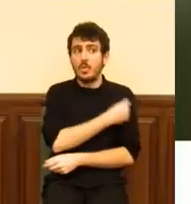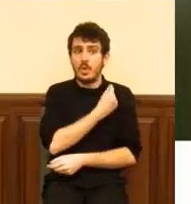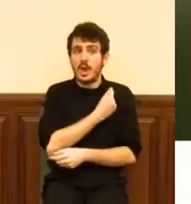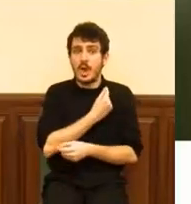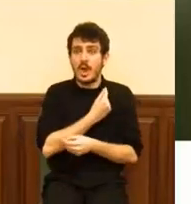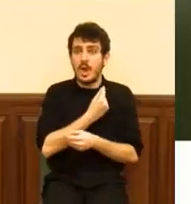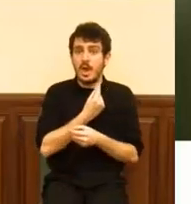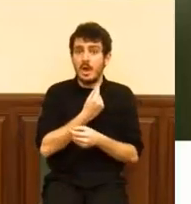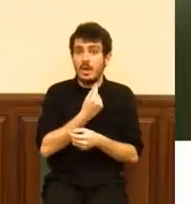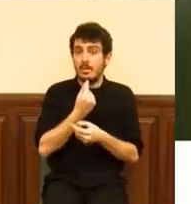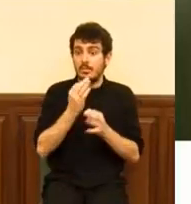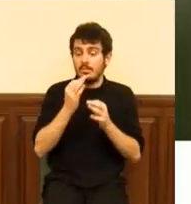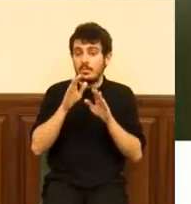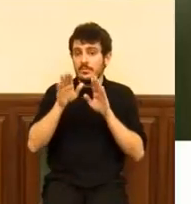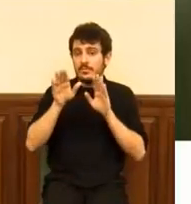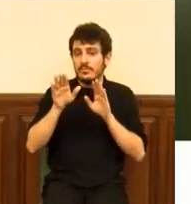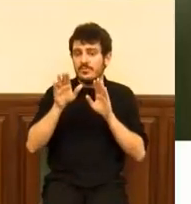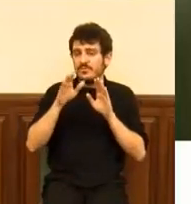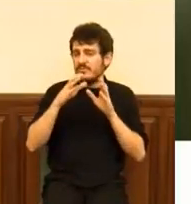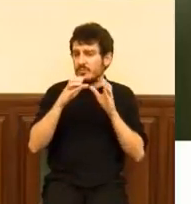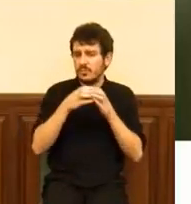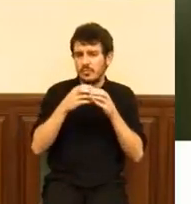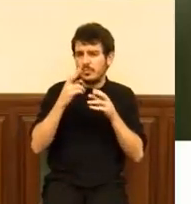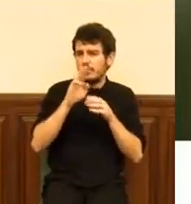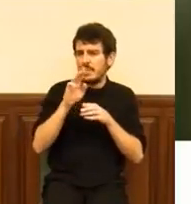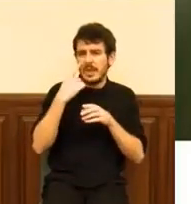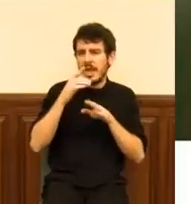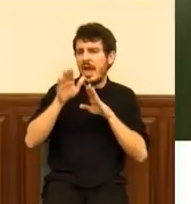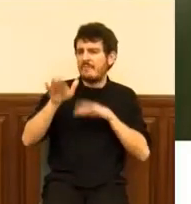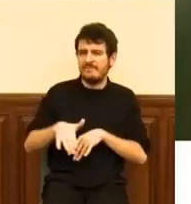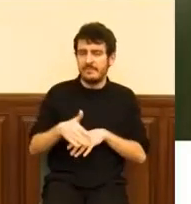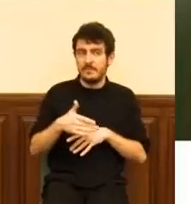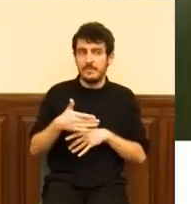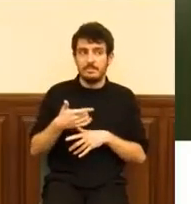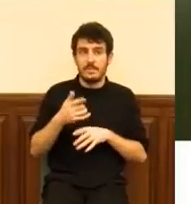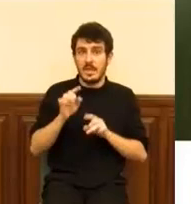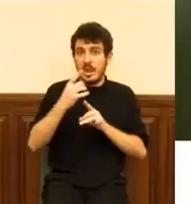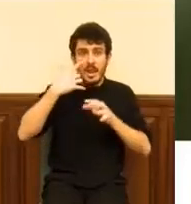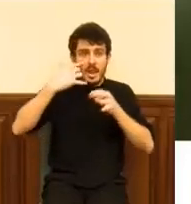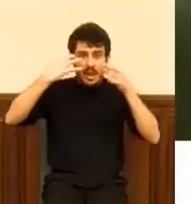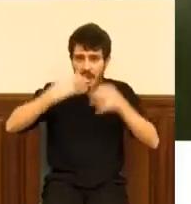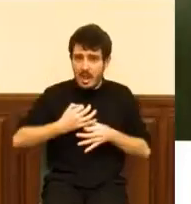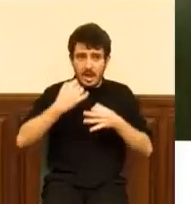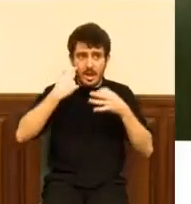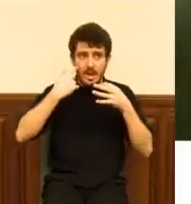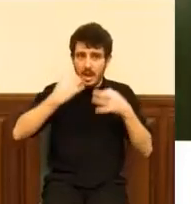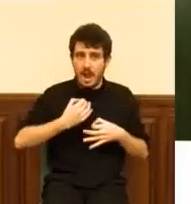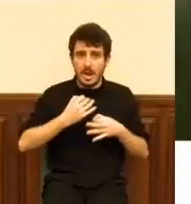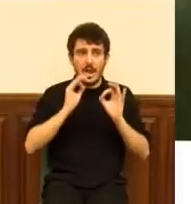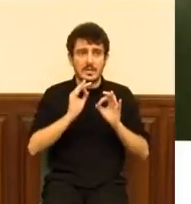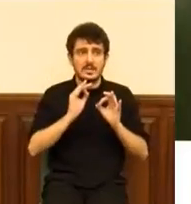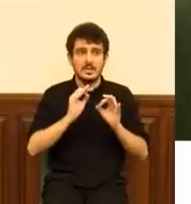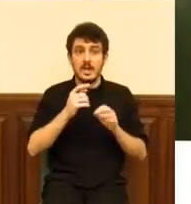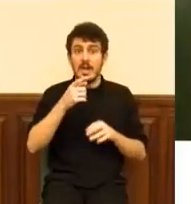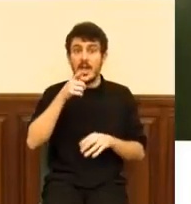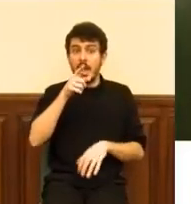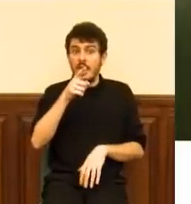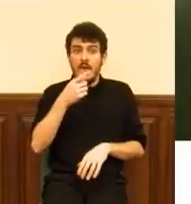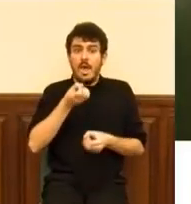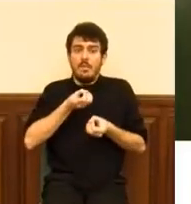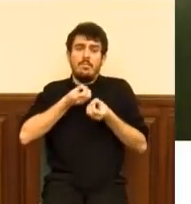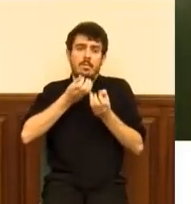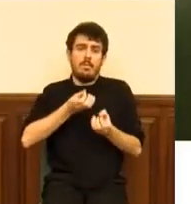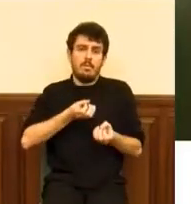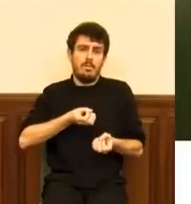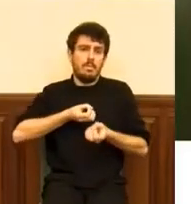claro porque es que es una realidad que se puede, que es objetivo, que es que si es que ella misma con sus